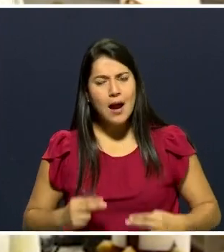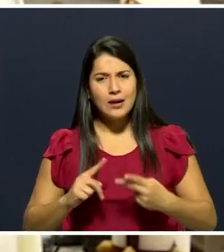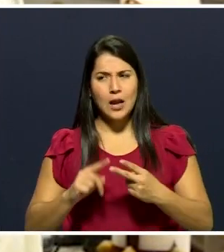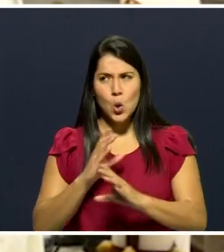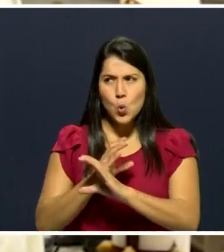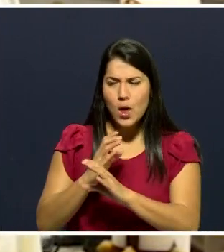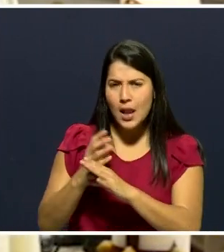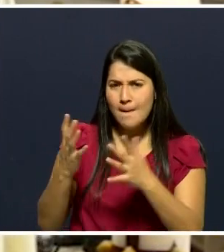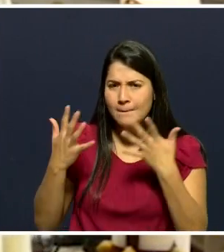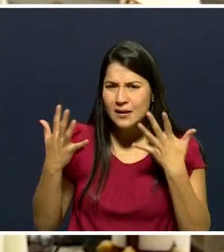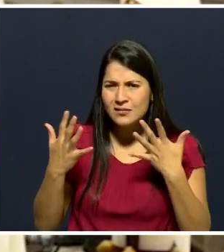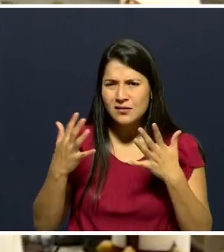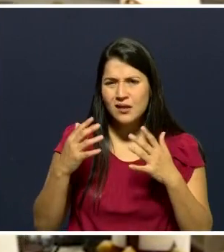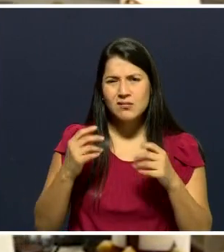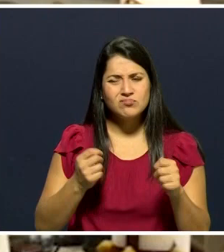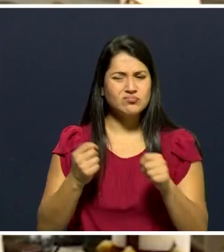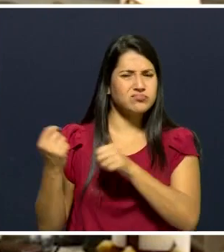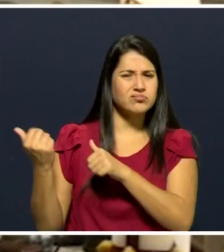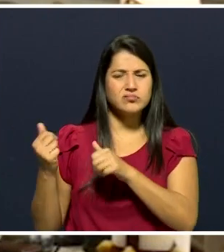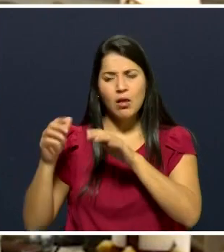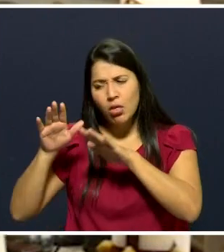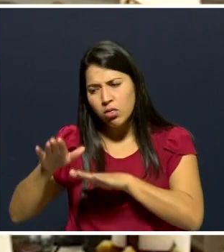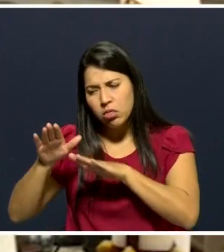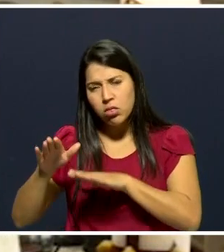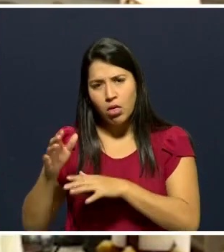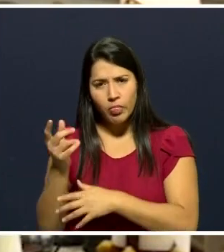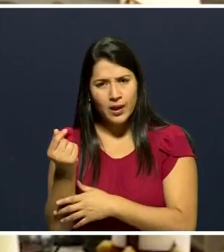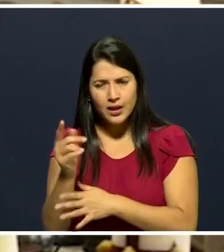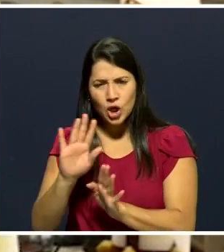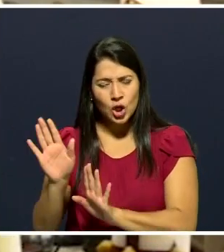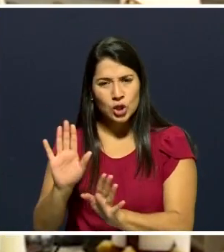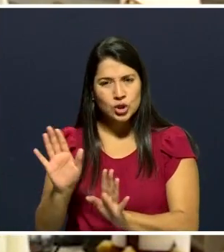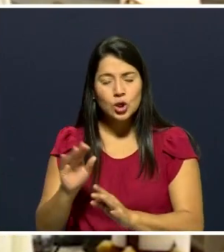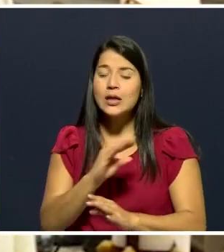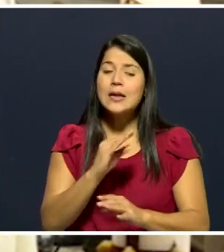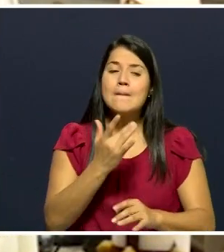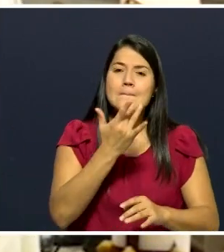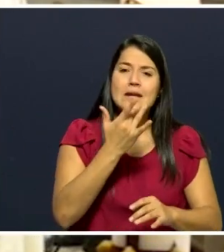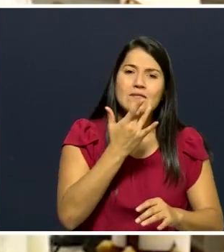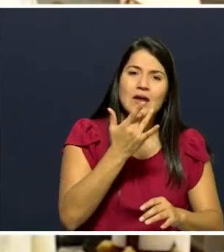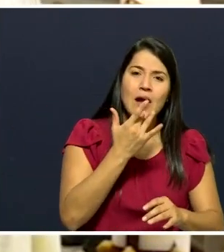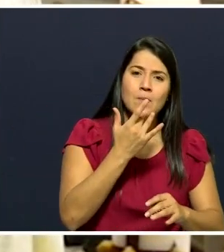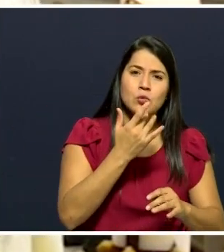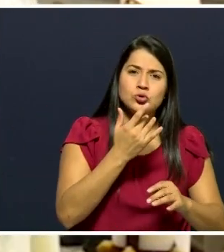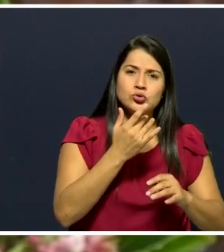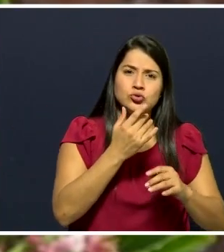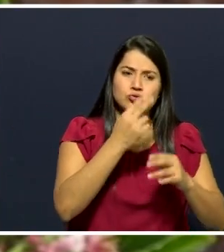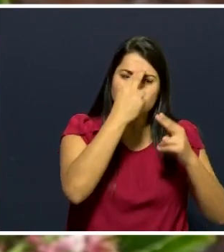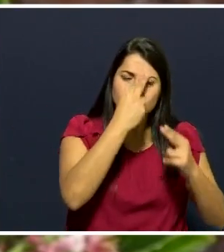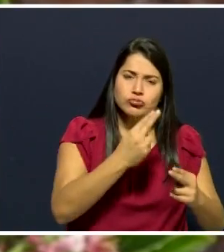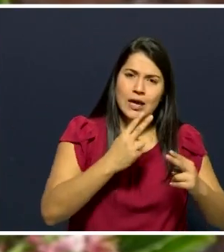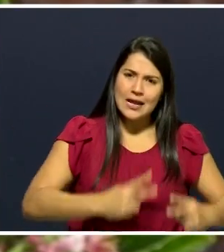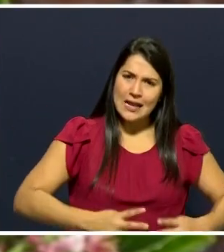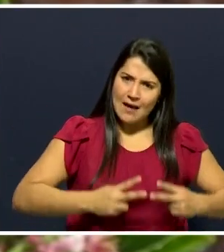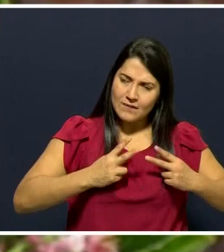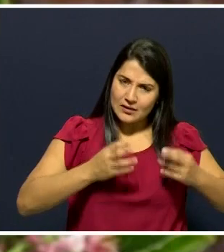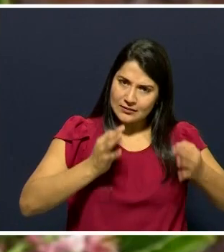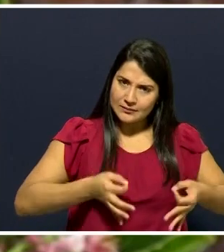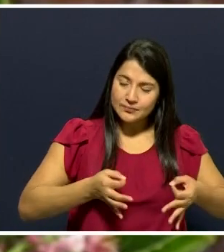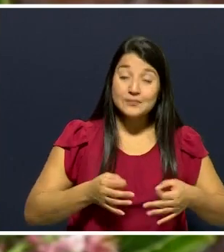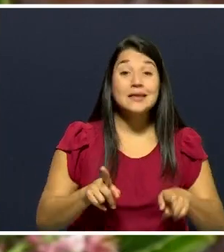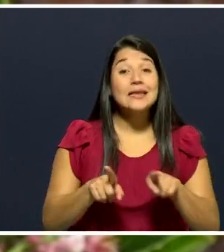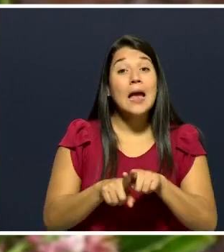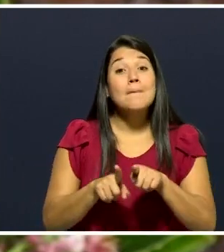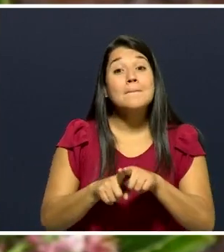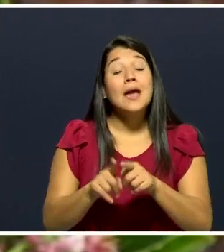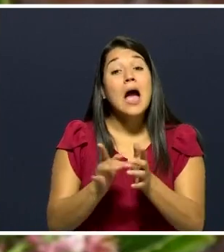del dinero y ponga la dignidad y la vida en el centro. También aprovechó para